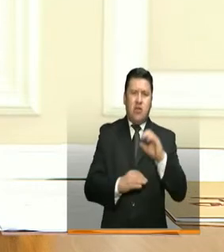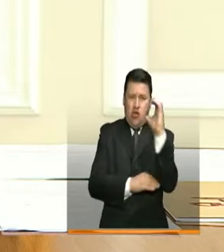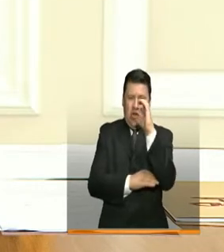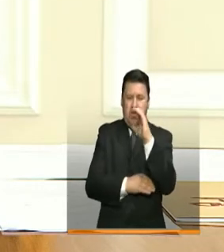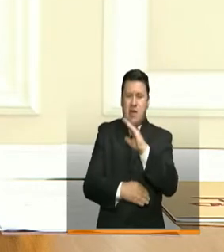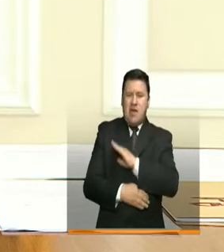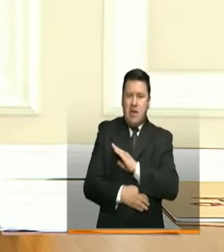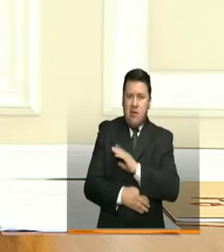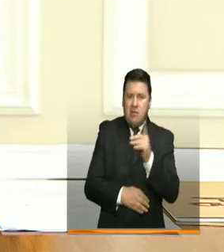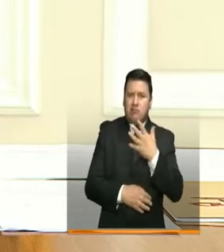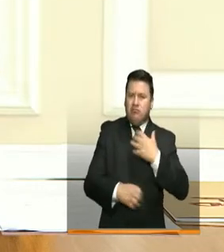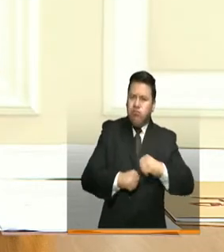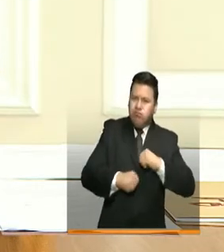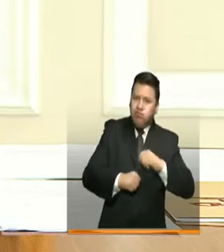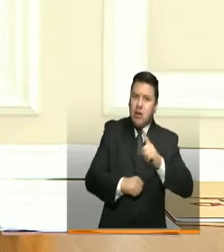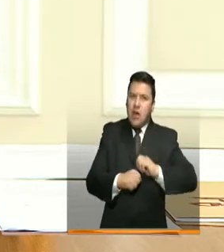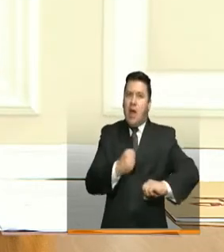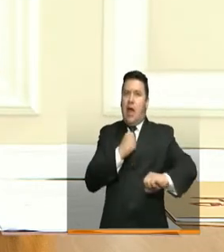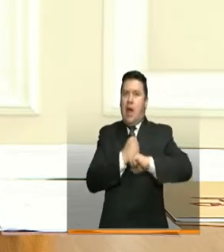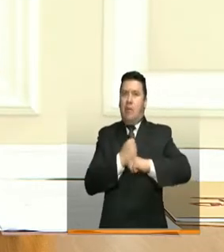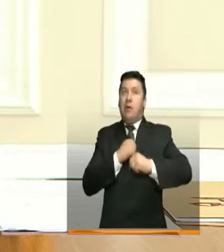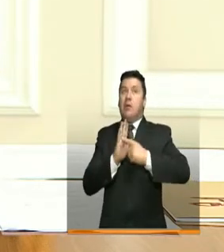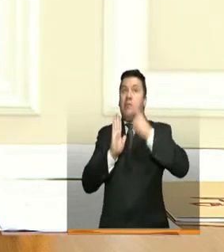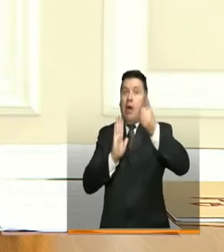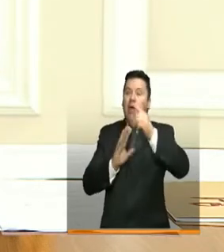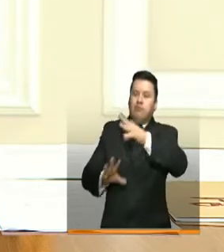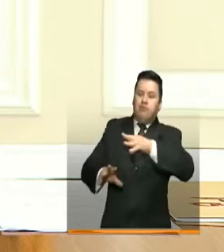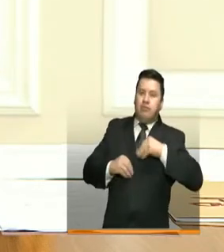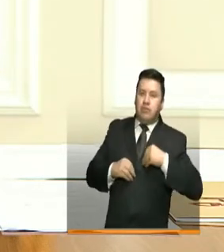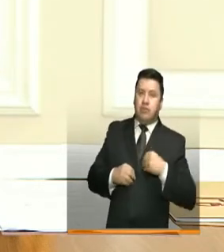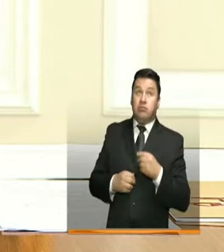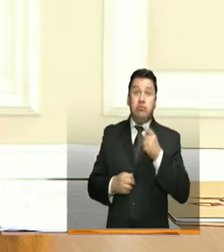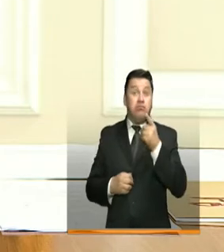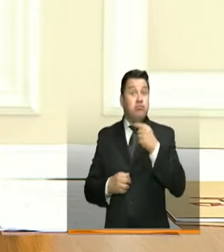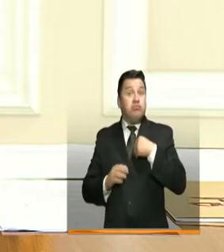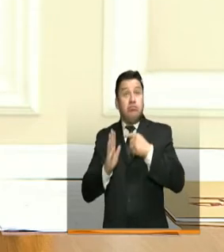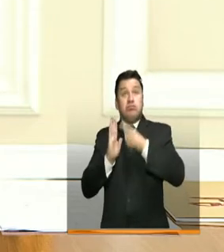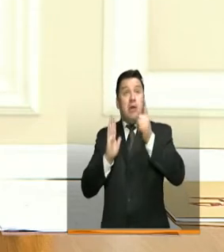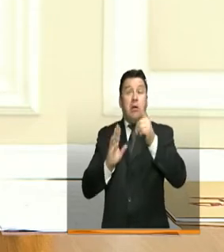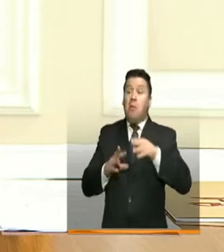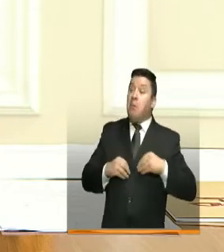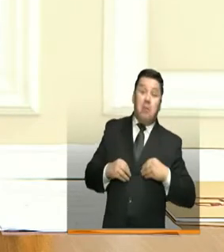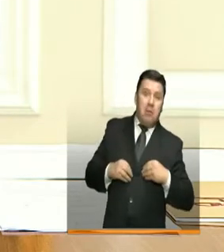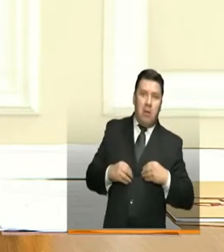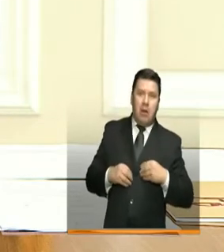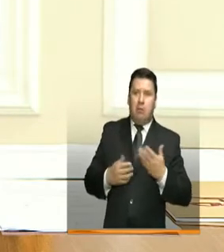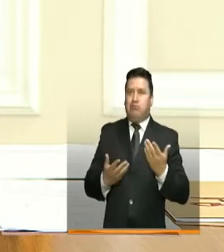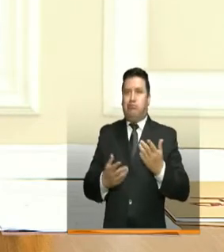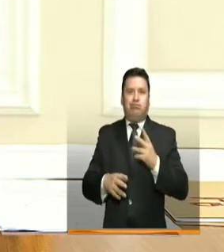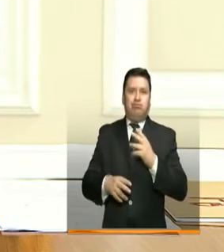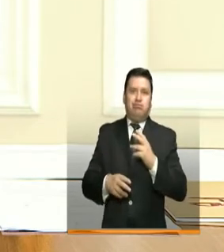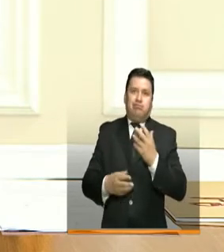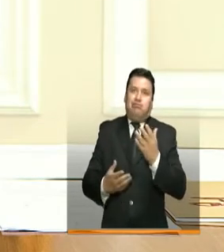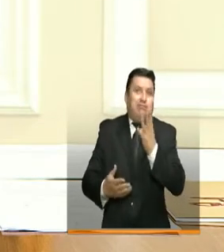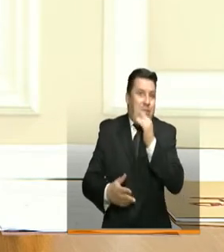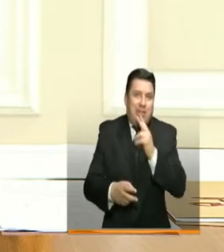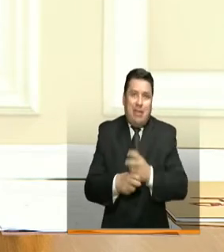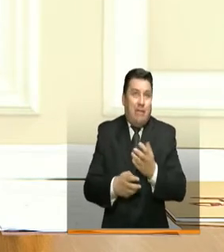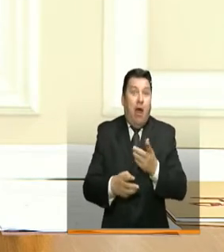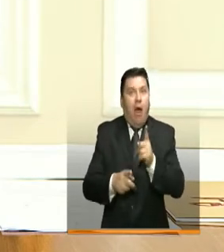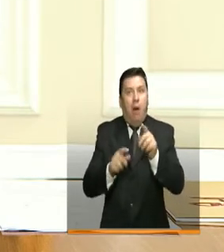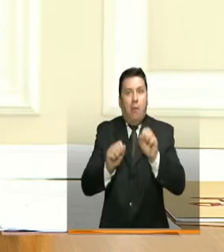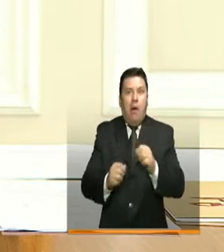Colombia por haber apoyado esta medida. Sin ellos esto no hubiera sido posible y lo agradecemos. Pero también